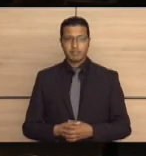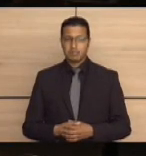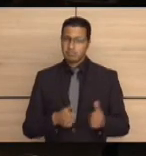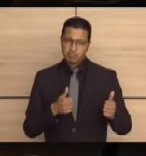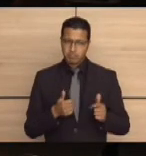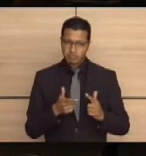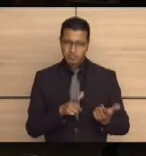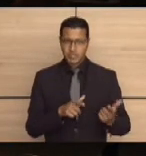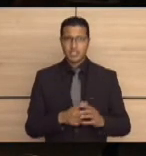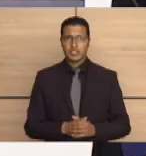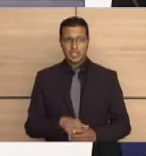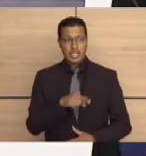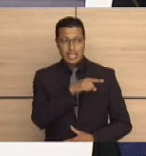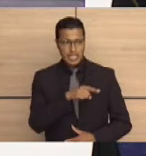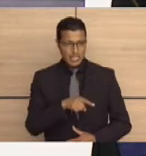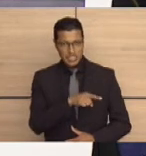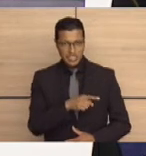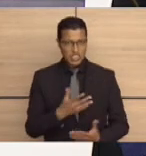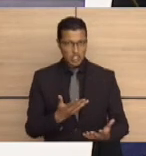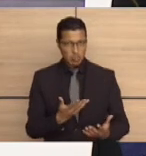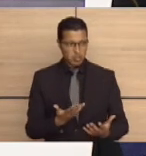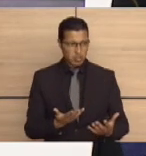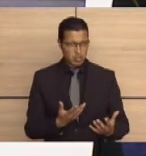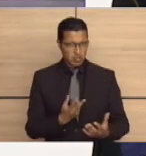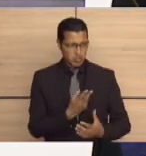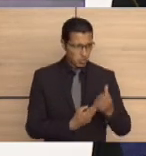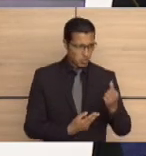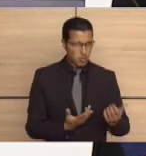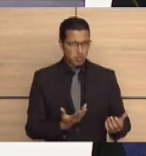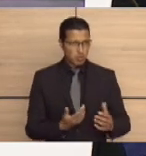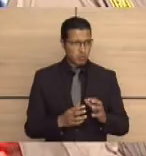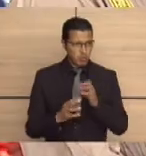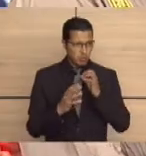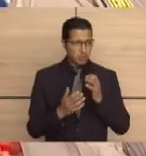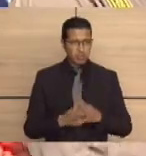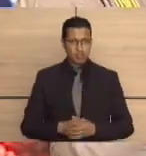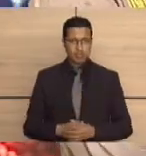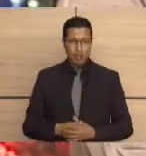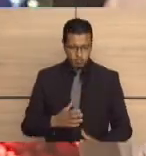Listo. ¿Eso es un bombardino? ¿Qué? Un bombardino, eso es del porro.